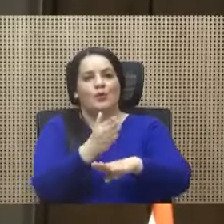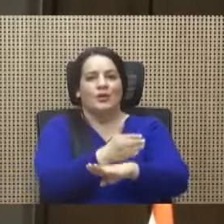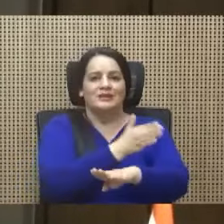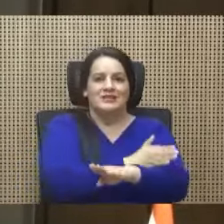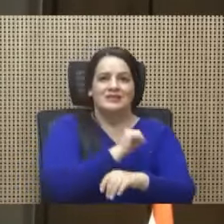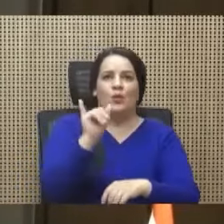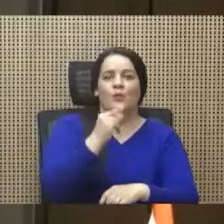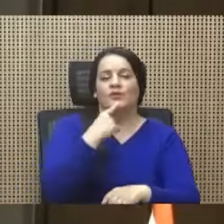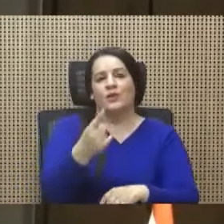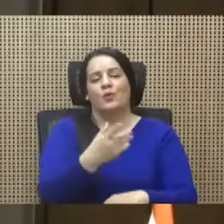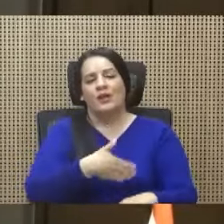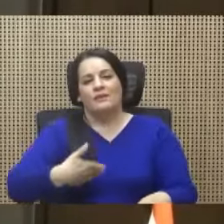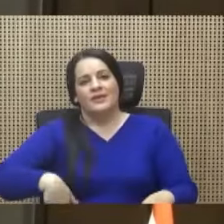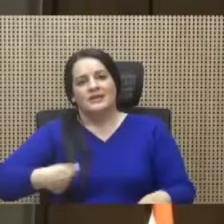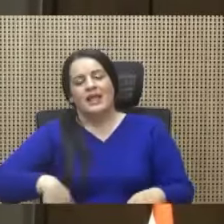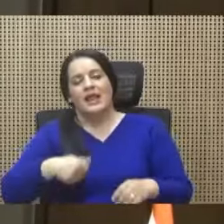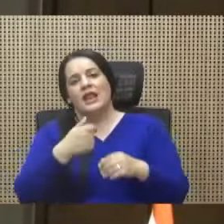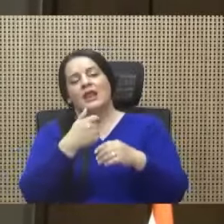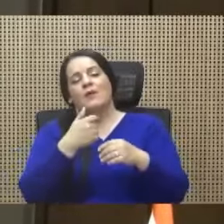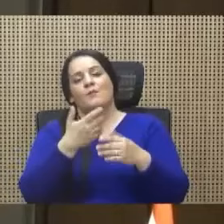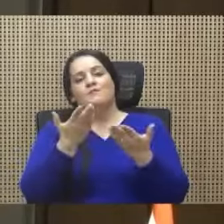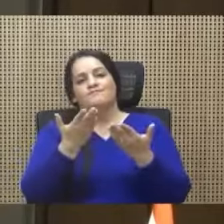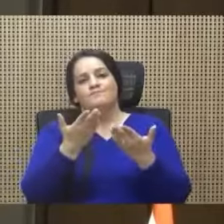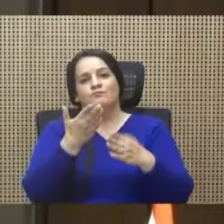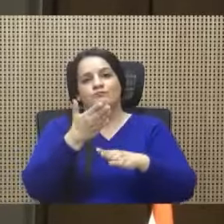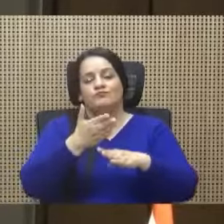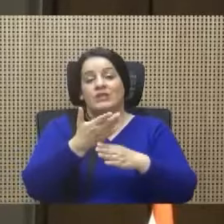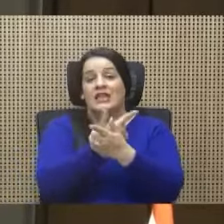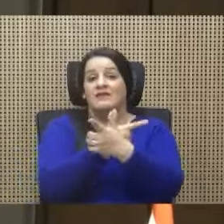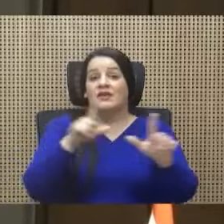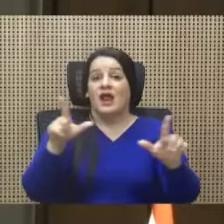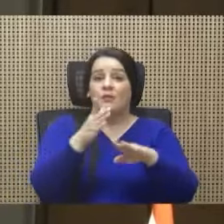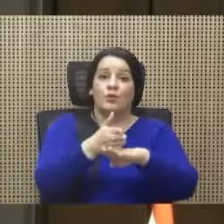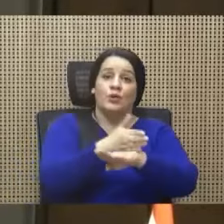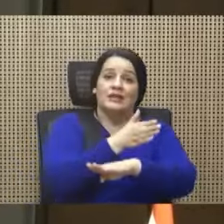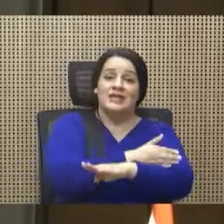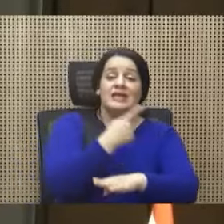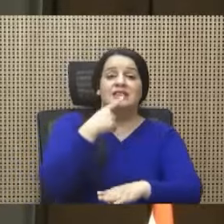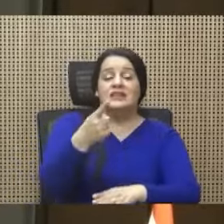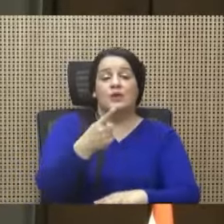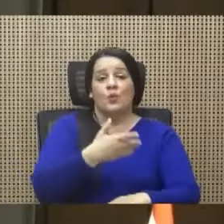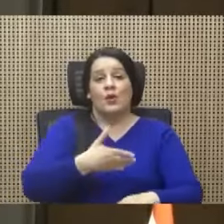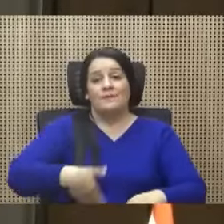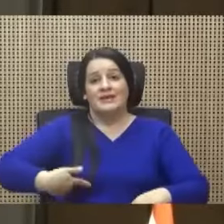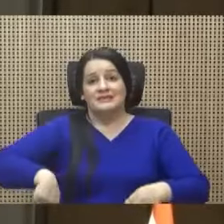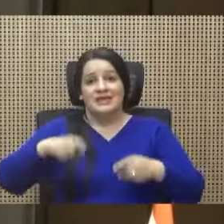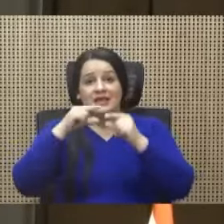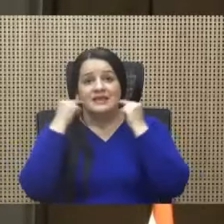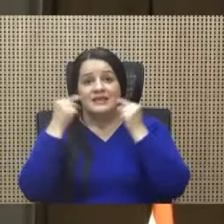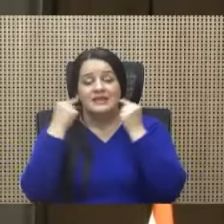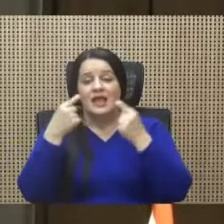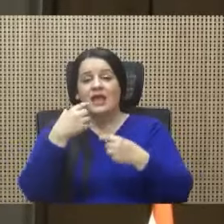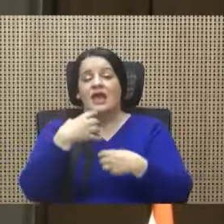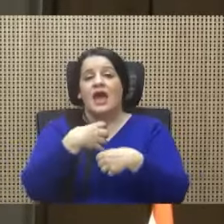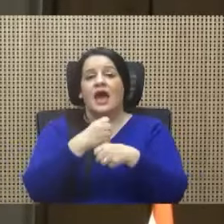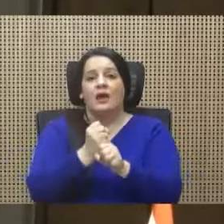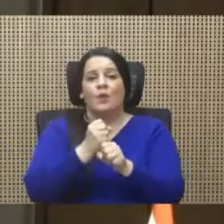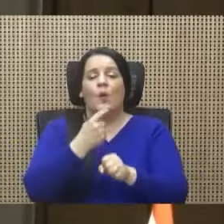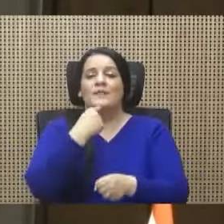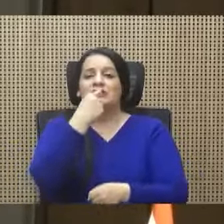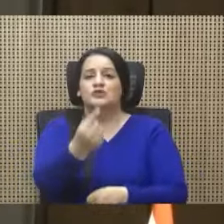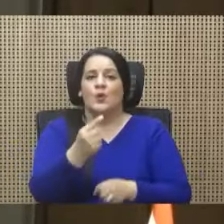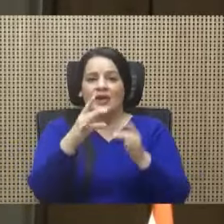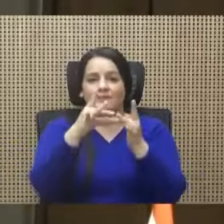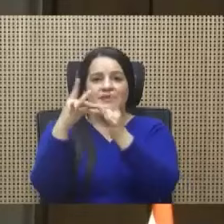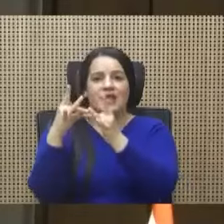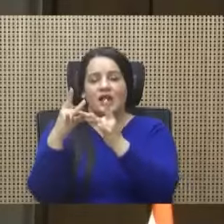progresista, era importante. Hoy se nos mencionó, hizo una mención, don Rodrigo dijo, le hago una mención especial a los